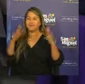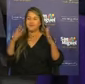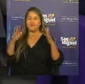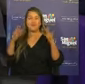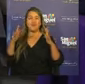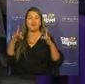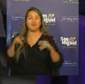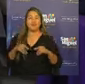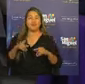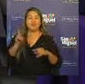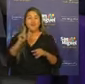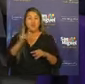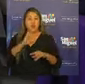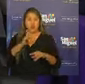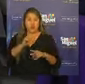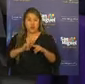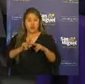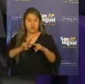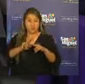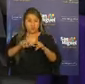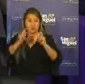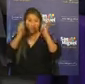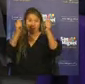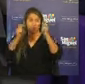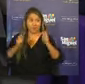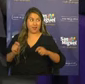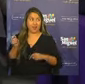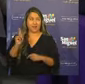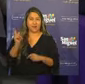No quiero hacer propaganda, pero...